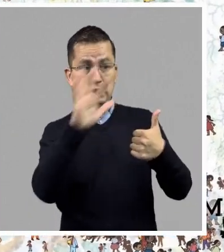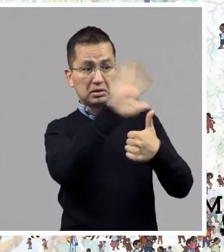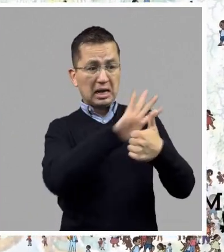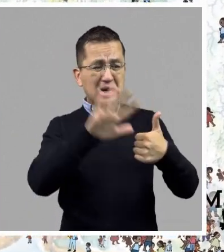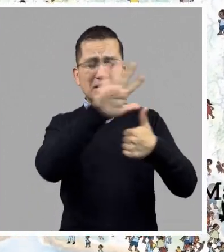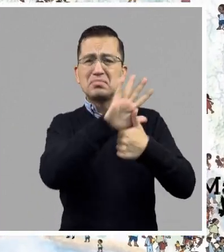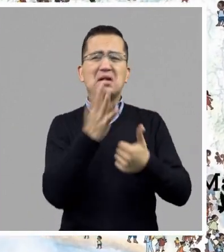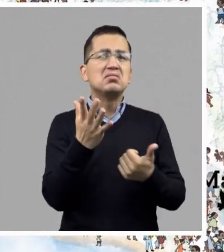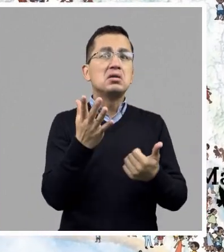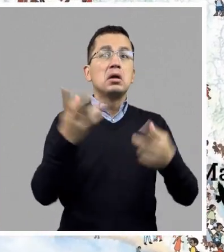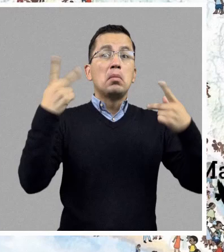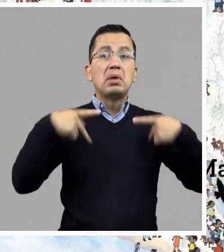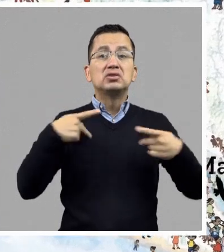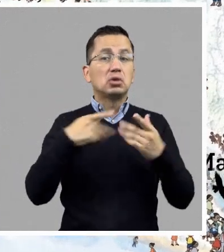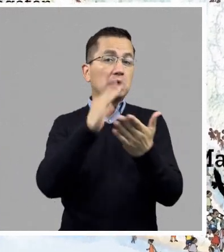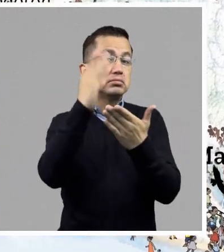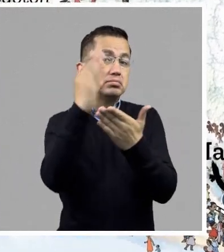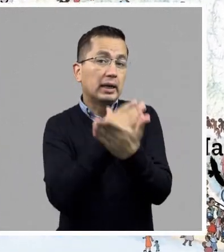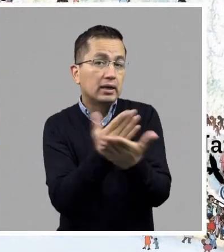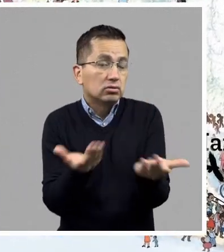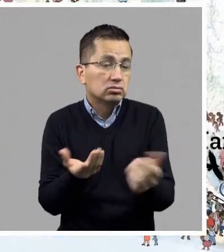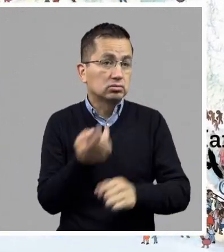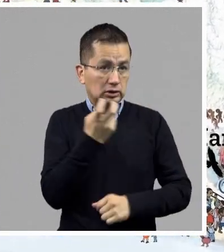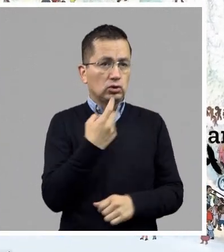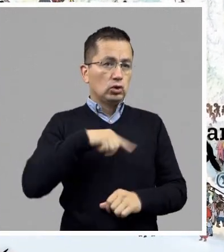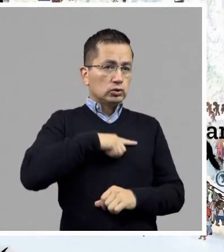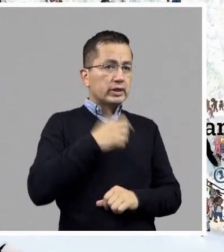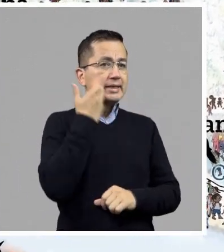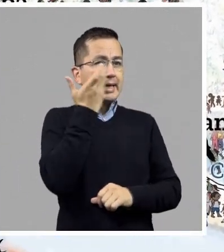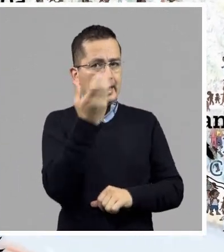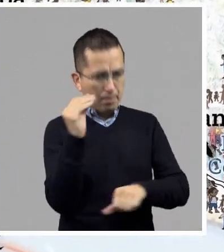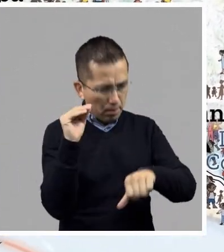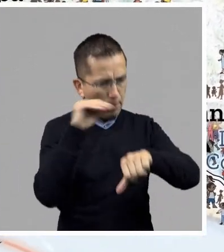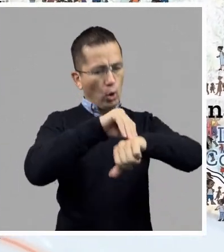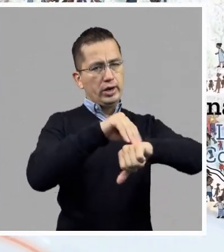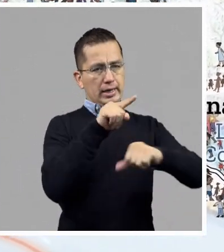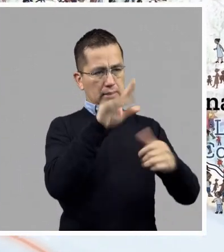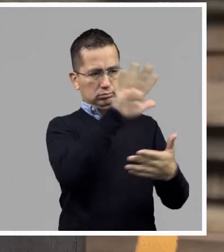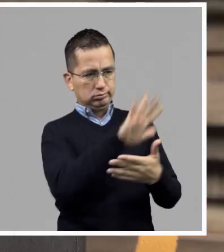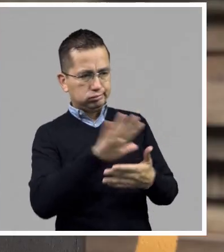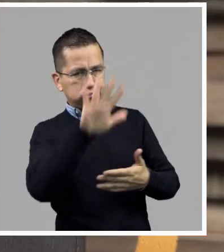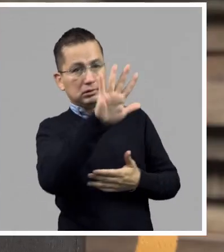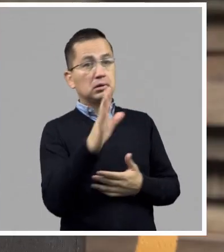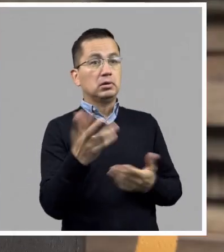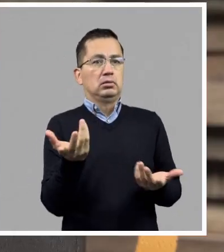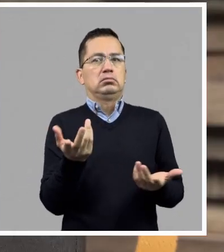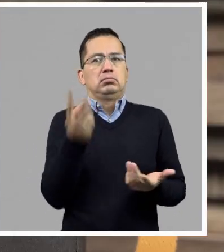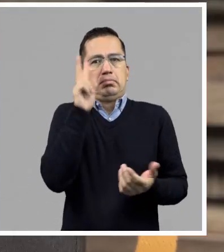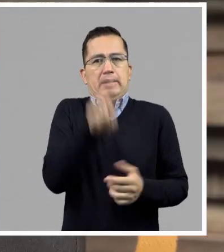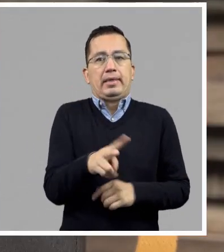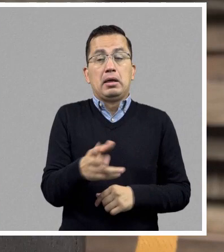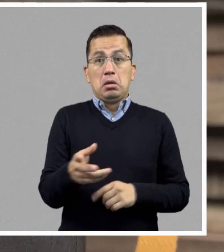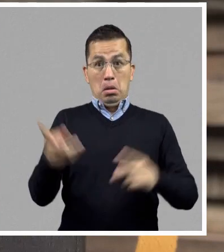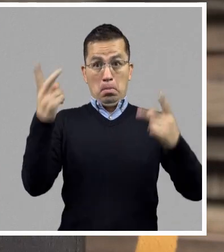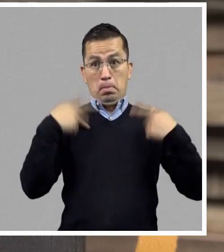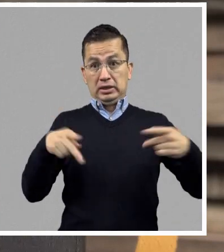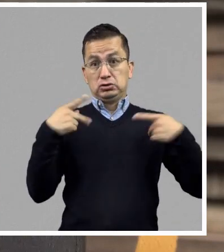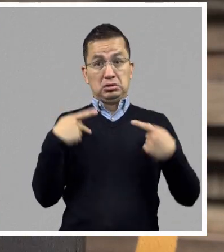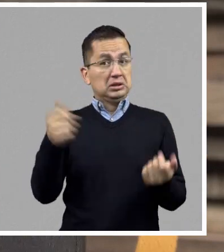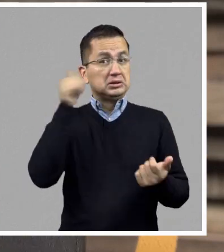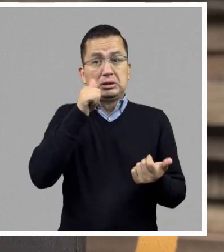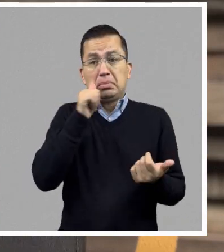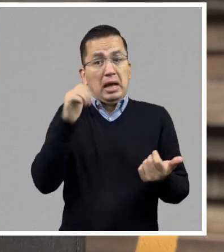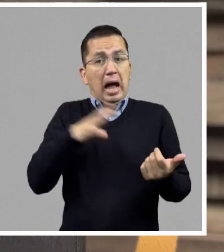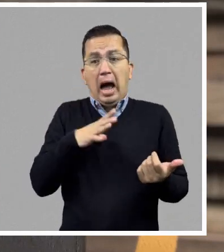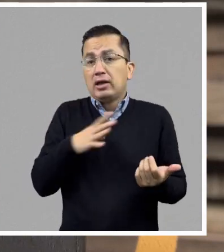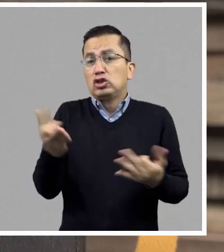Entonces sí también era un poco importante que no se nos quedara ningún lugar donde no había nadie no porque por todos lados hay gente a